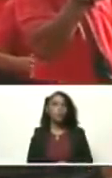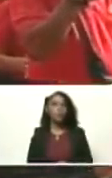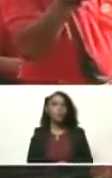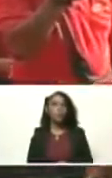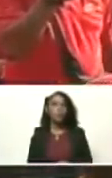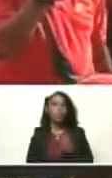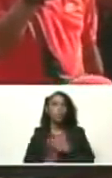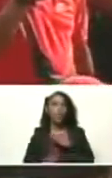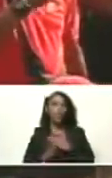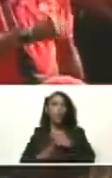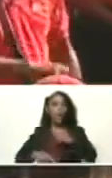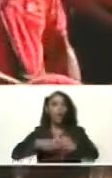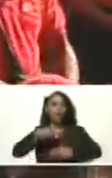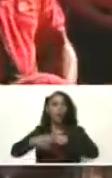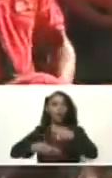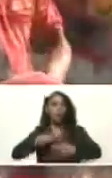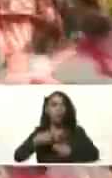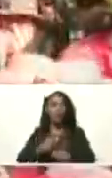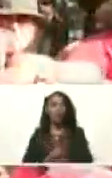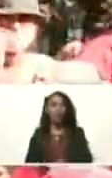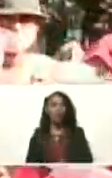Todavía la revolución